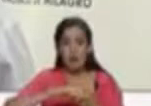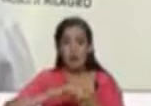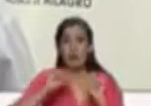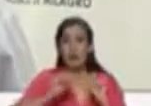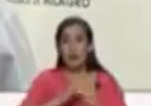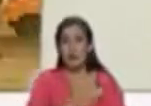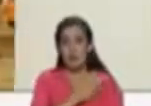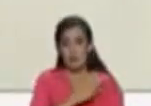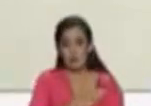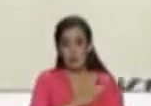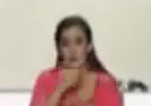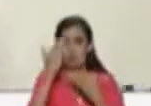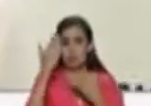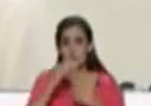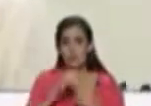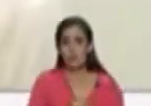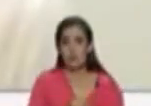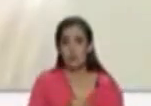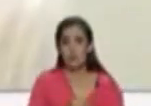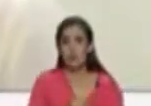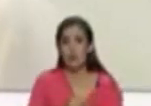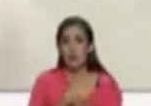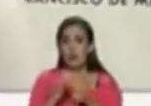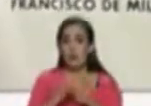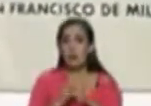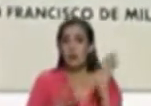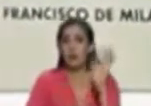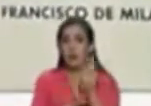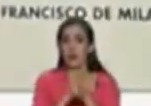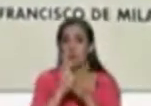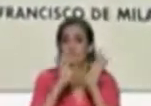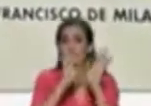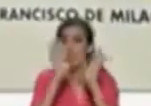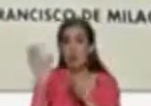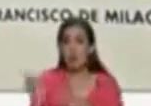a la industria. Nuestra ciudad de Milagro de esta manera se va a desarrollar